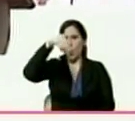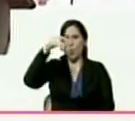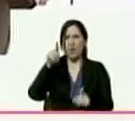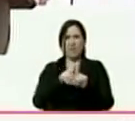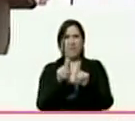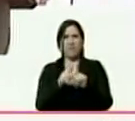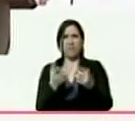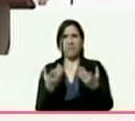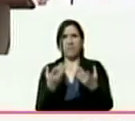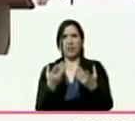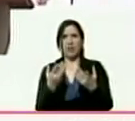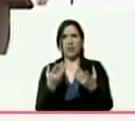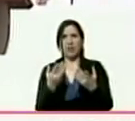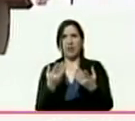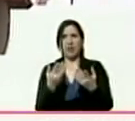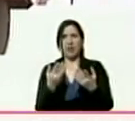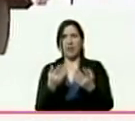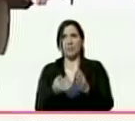pero no un tiro.